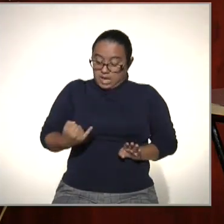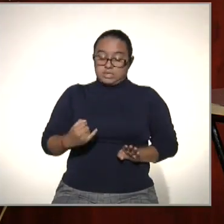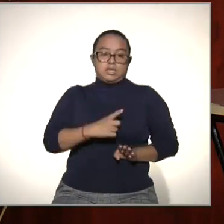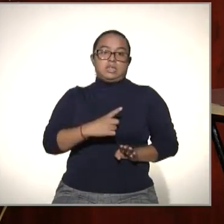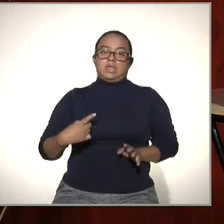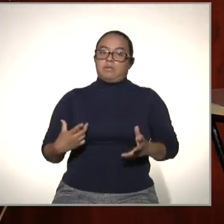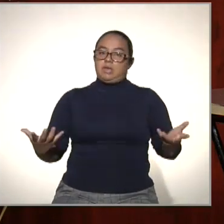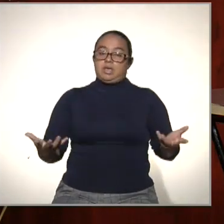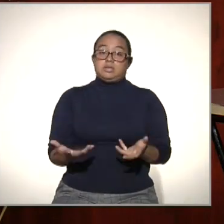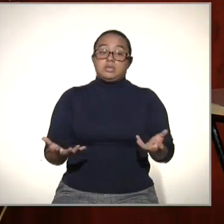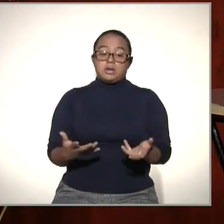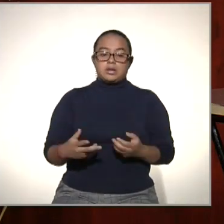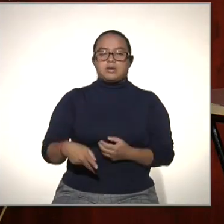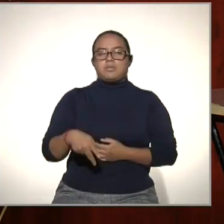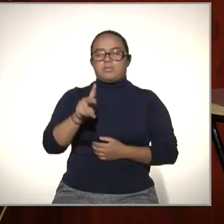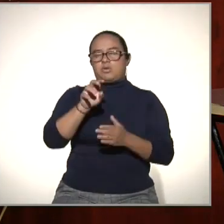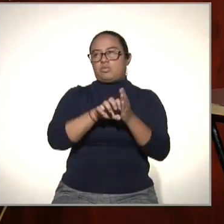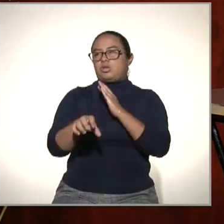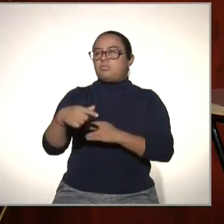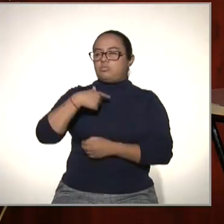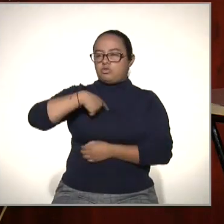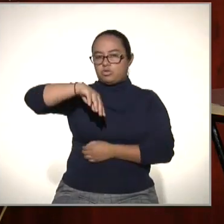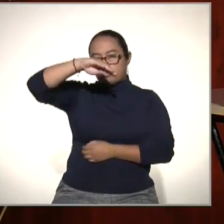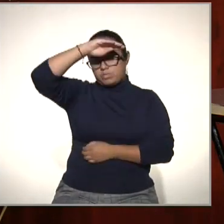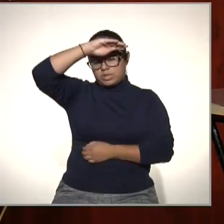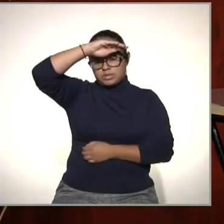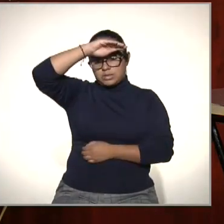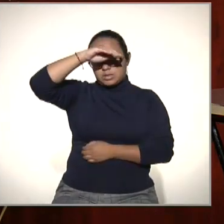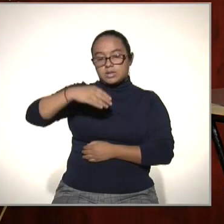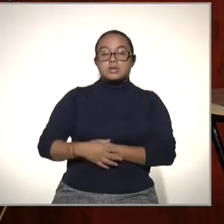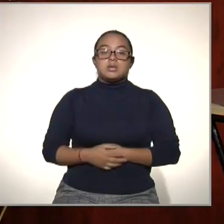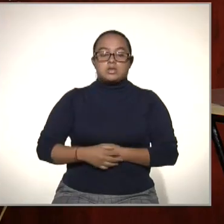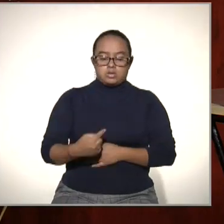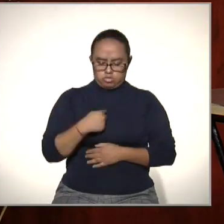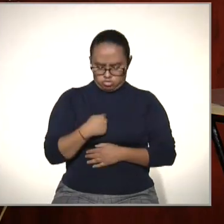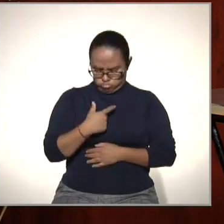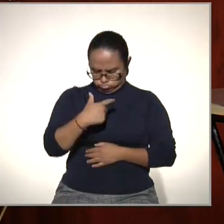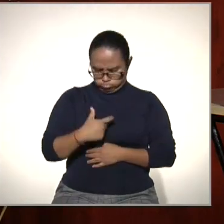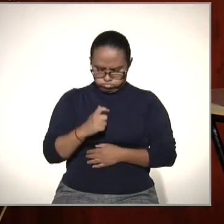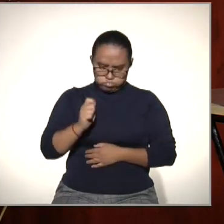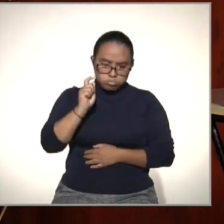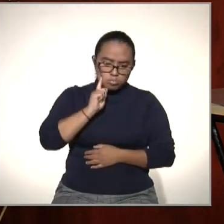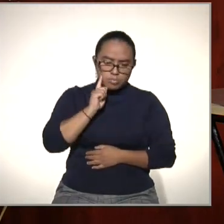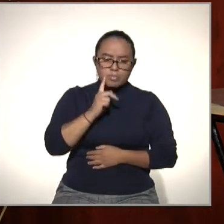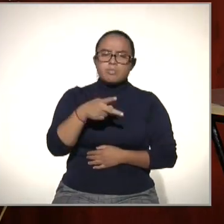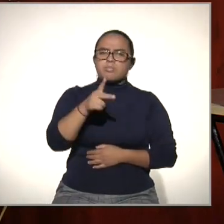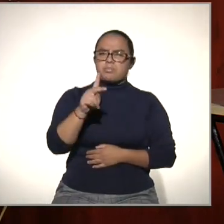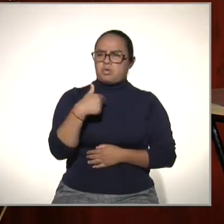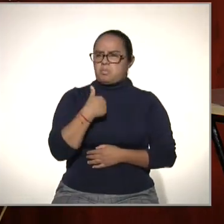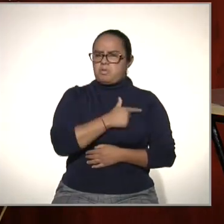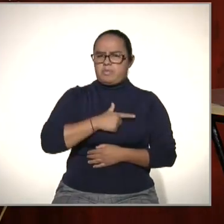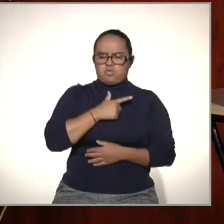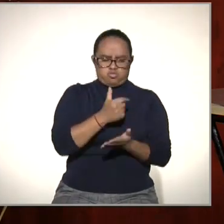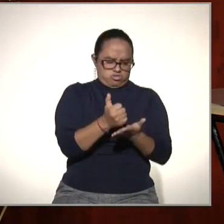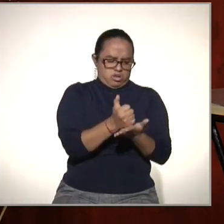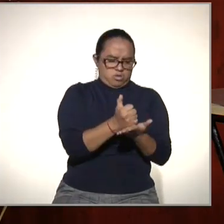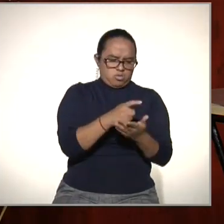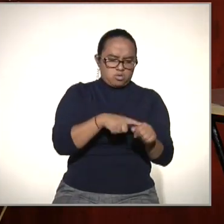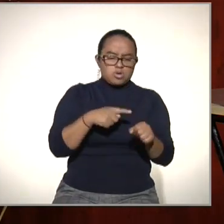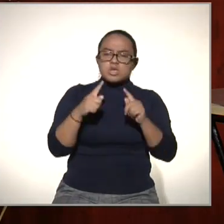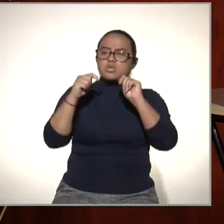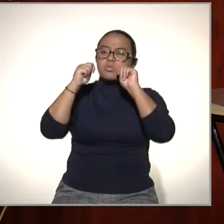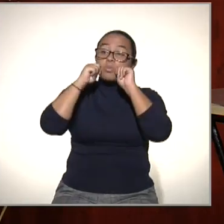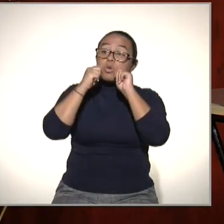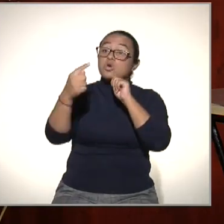cumplir, pero justamente pensaba en, aún definiéndome mujer, pues me gusta el color azul y no me interesa que me vean